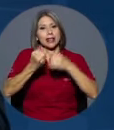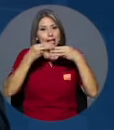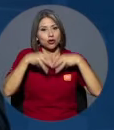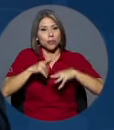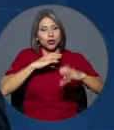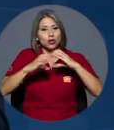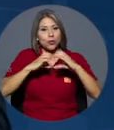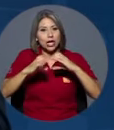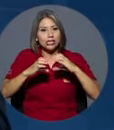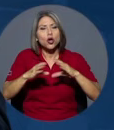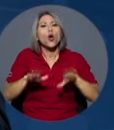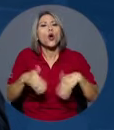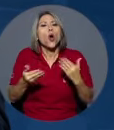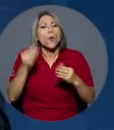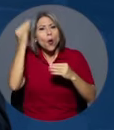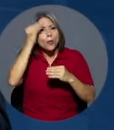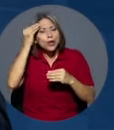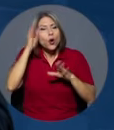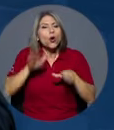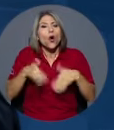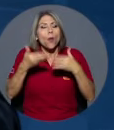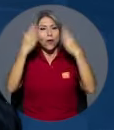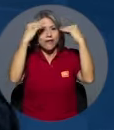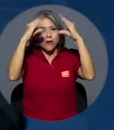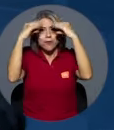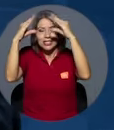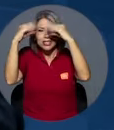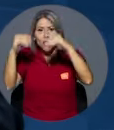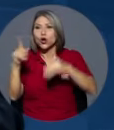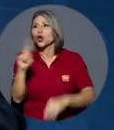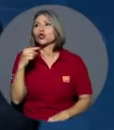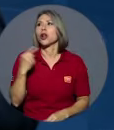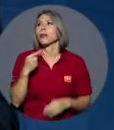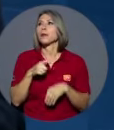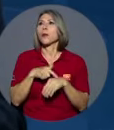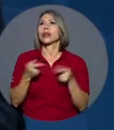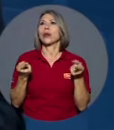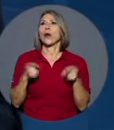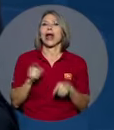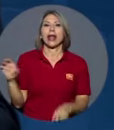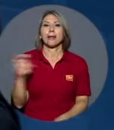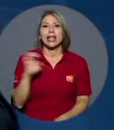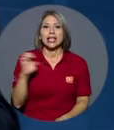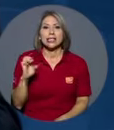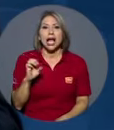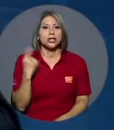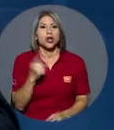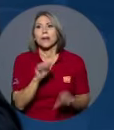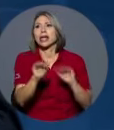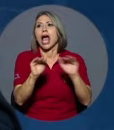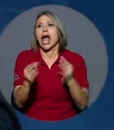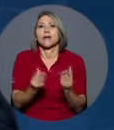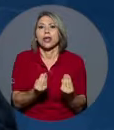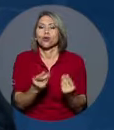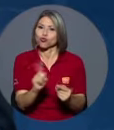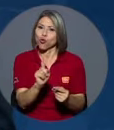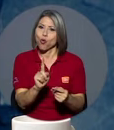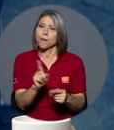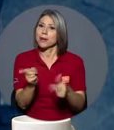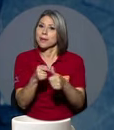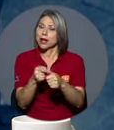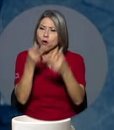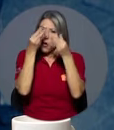generan información también hacia las localidades. Que no sea eso solo la emergencia y solo el miedo, sino también el tema de la prevención. Claro,